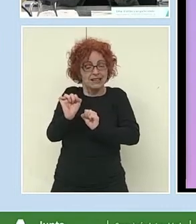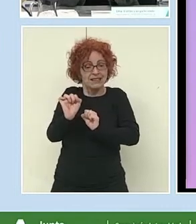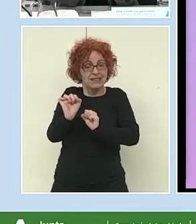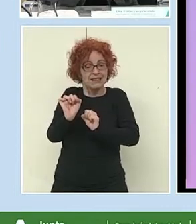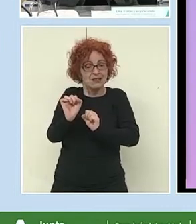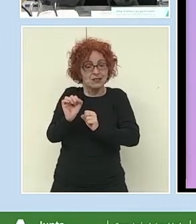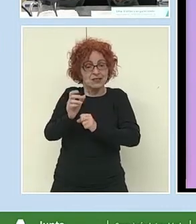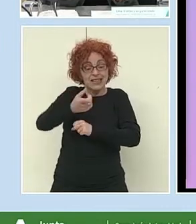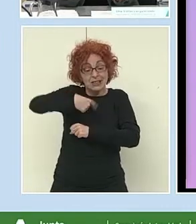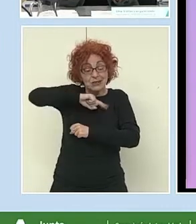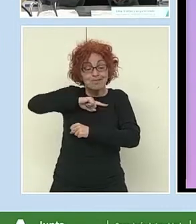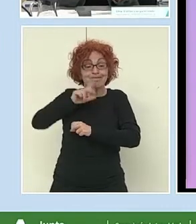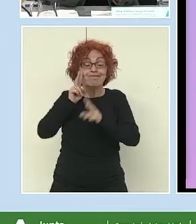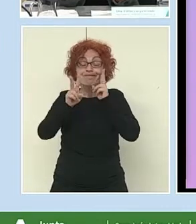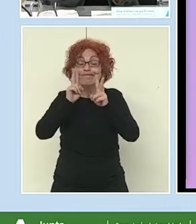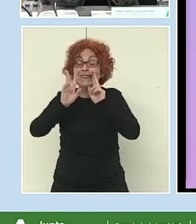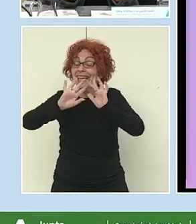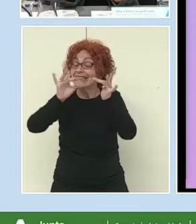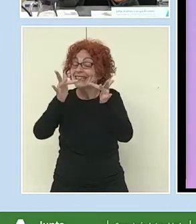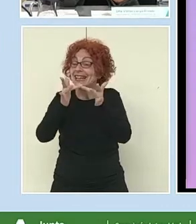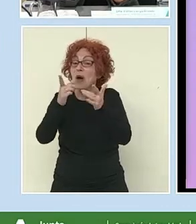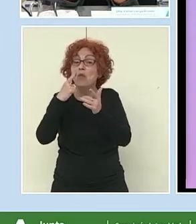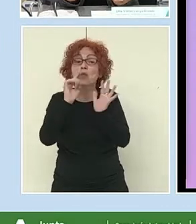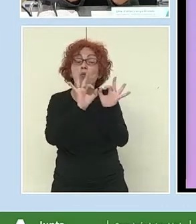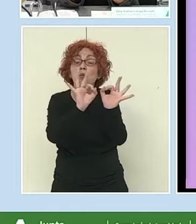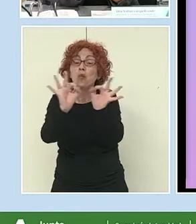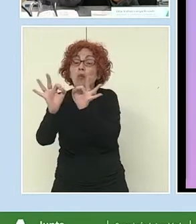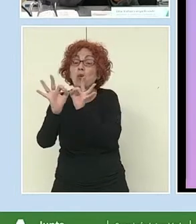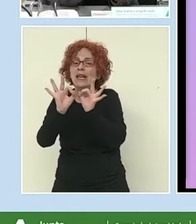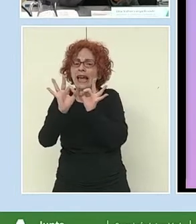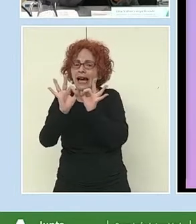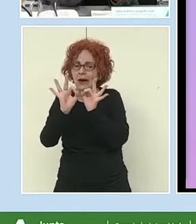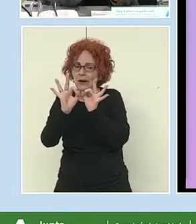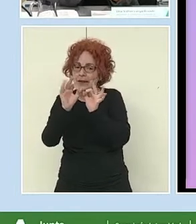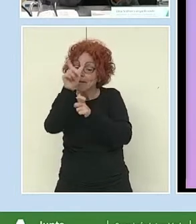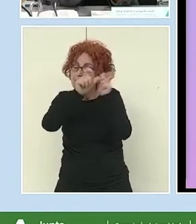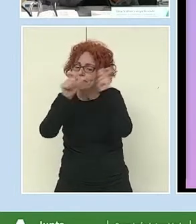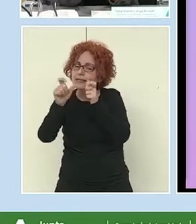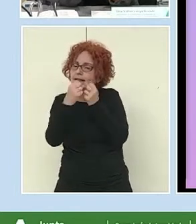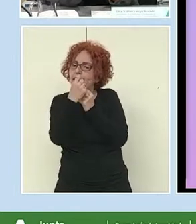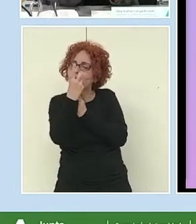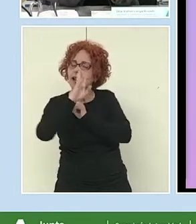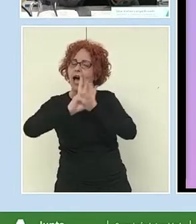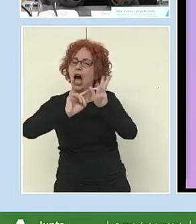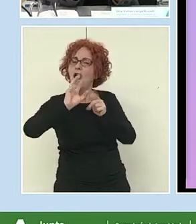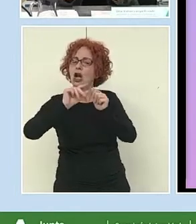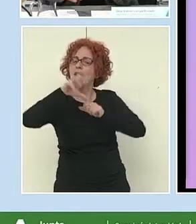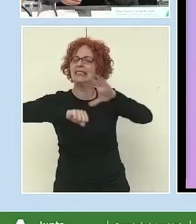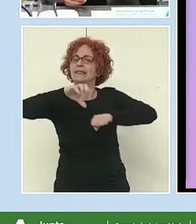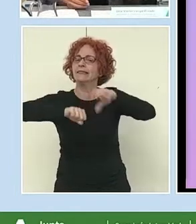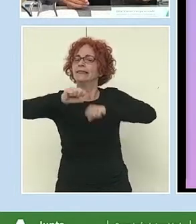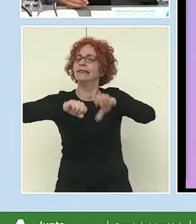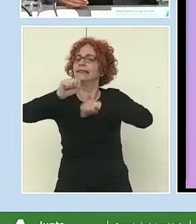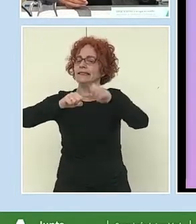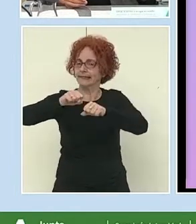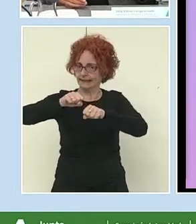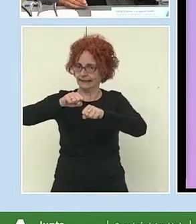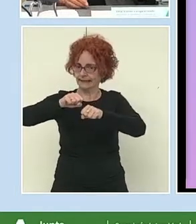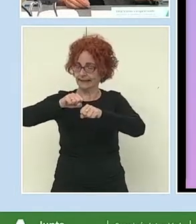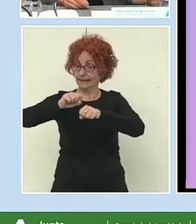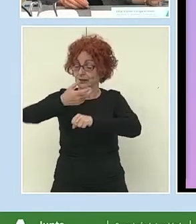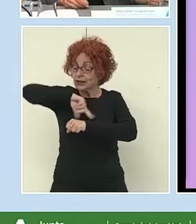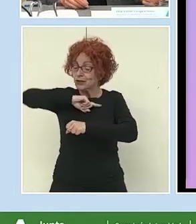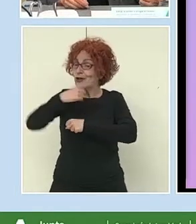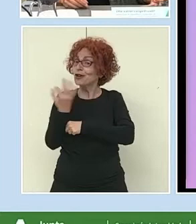la ciberdelincuencia y los ataques no paran de crecer, hacen que sea de imperiosa